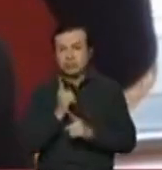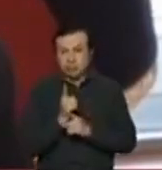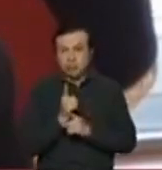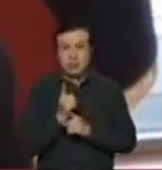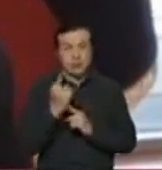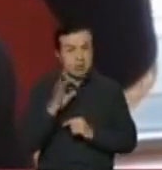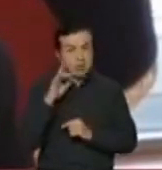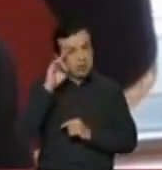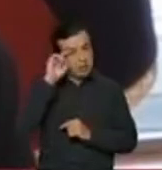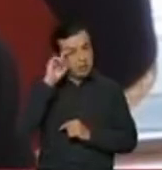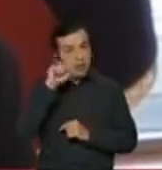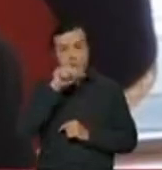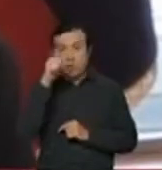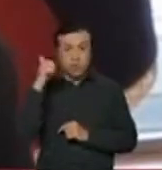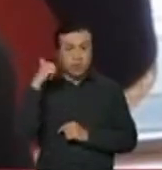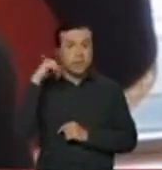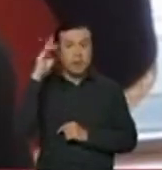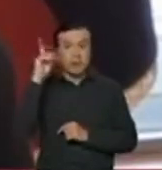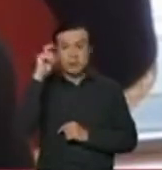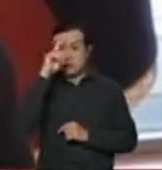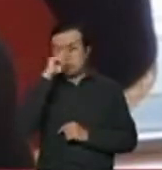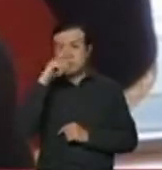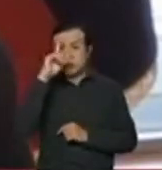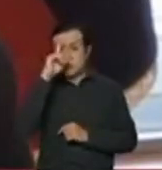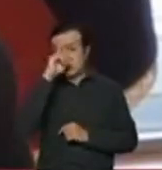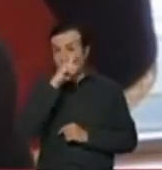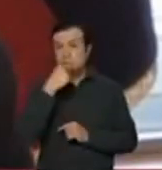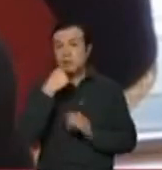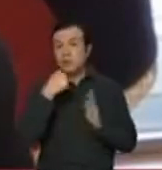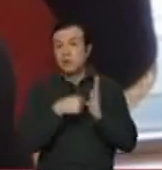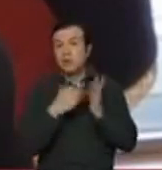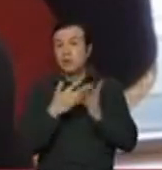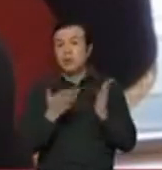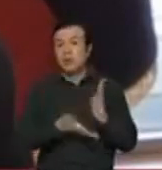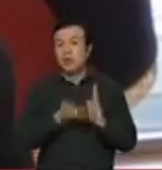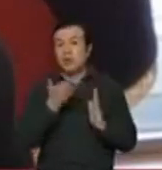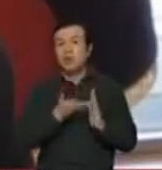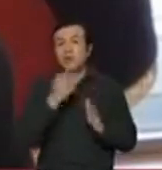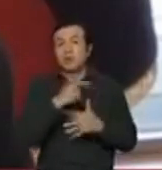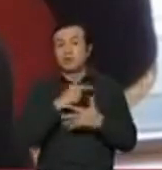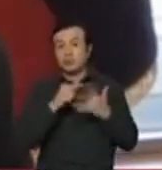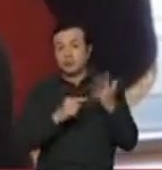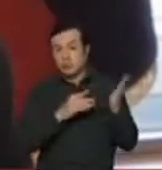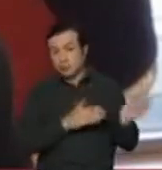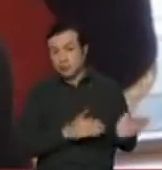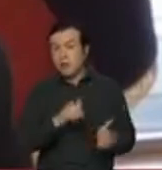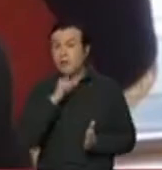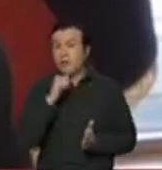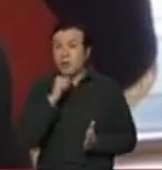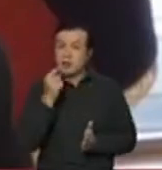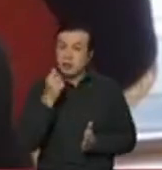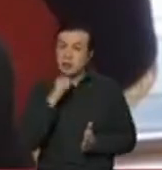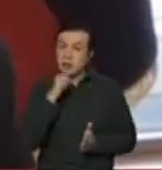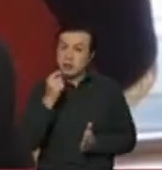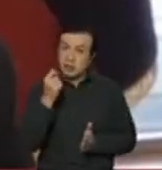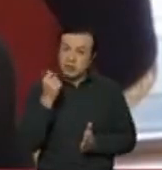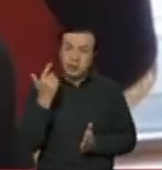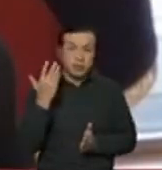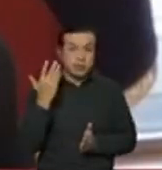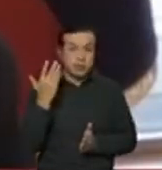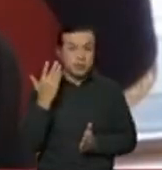hecho, tenemos otro escenario mucho más complicado, que son los incrementos de necesidades de financiamiento o de liquidez